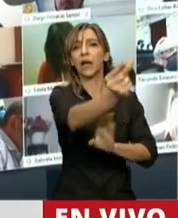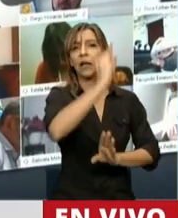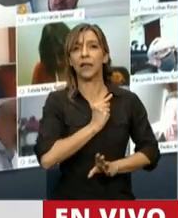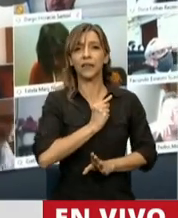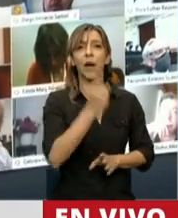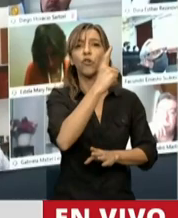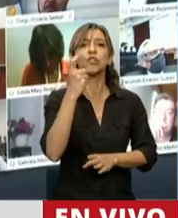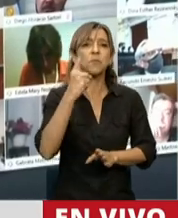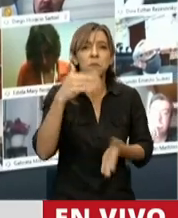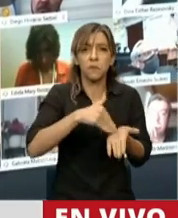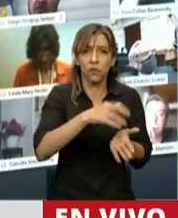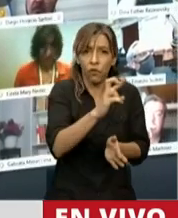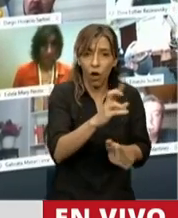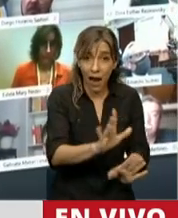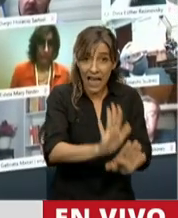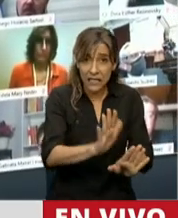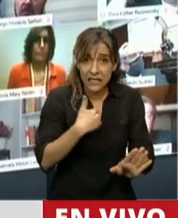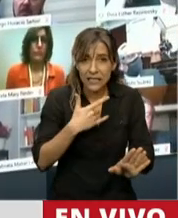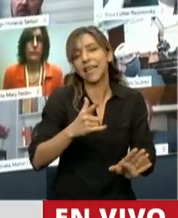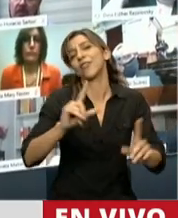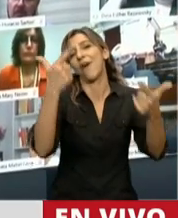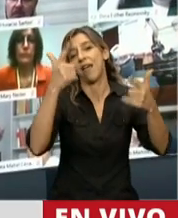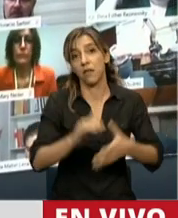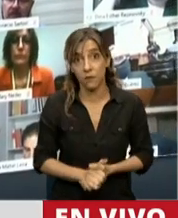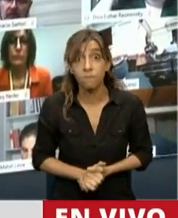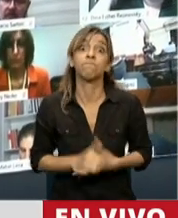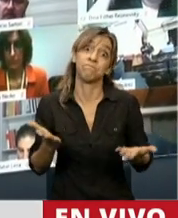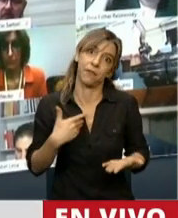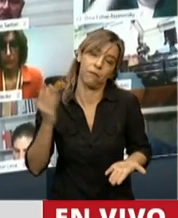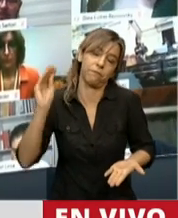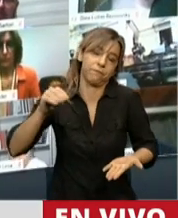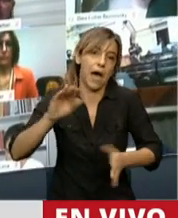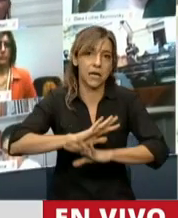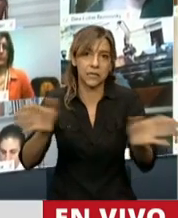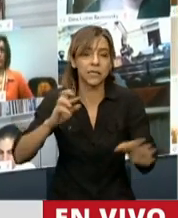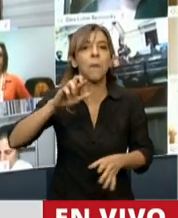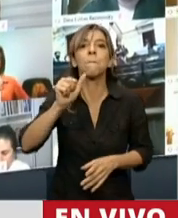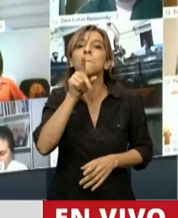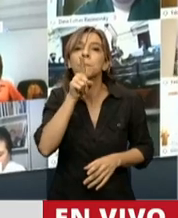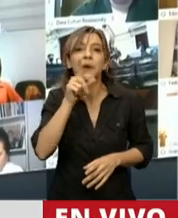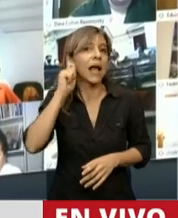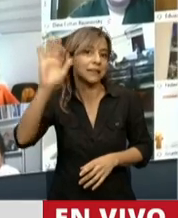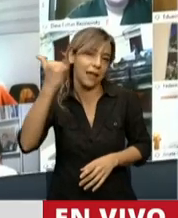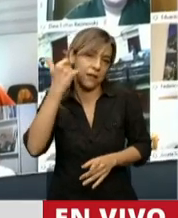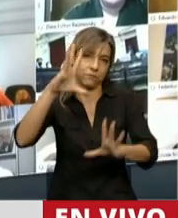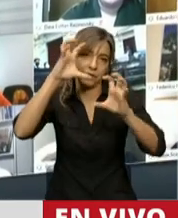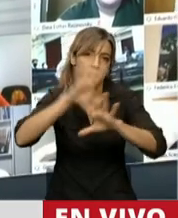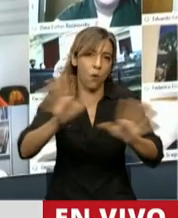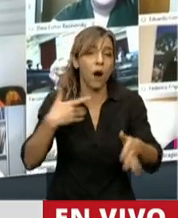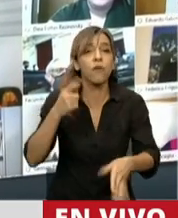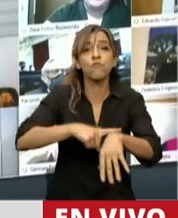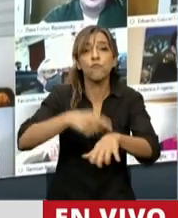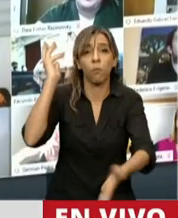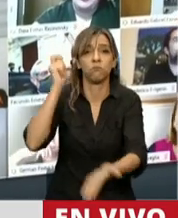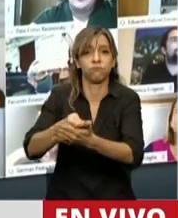eso. 20 días antes. Y la frutilla del postre. Alfonso Prat-Gay, todos lo recuerdan, el que pagó cash